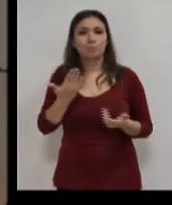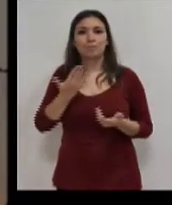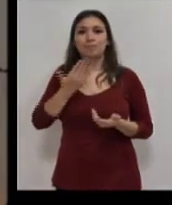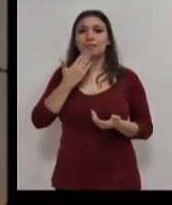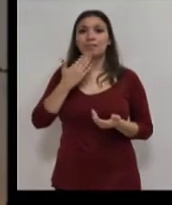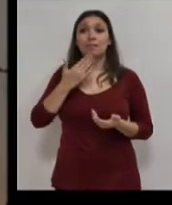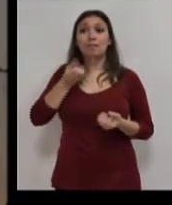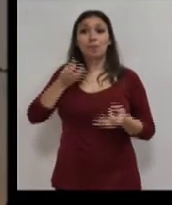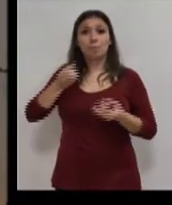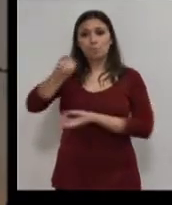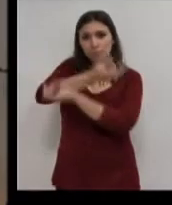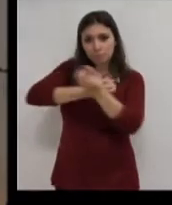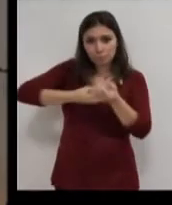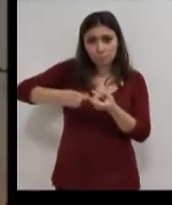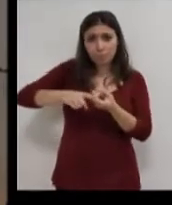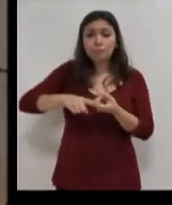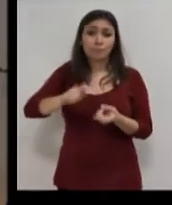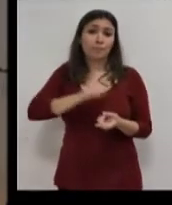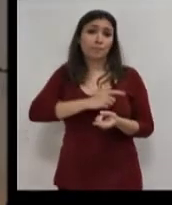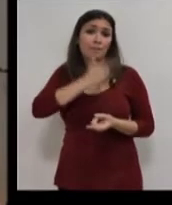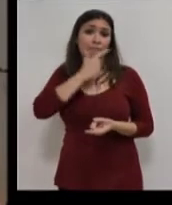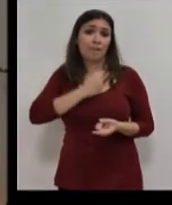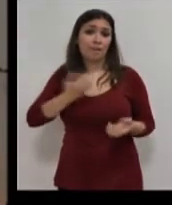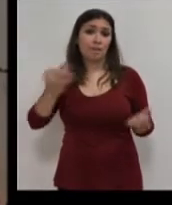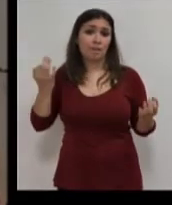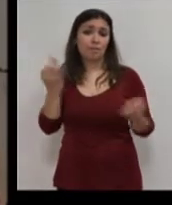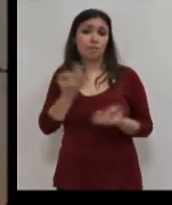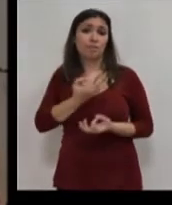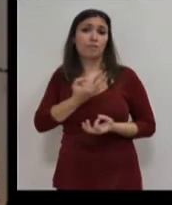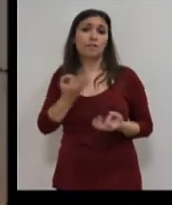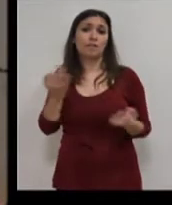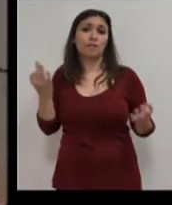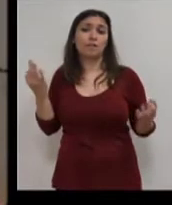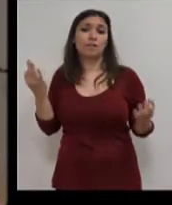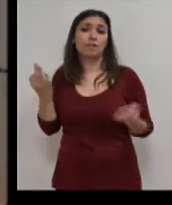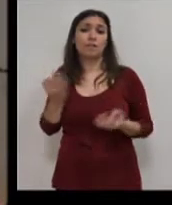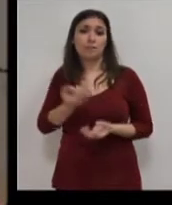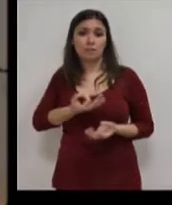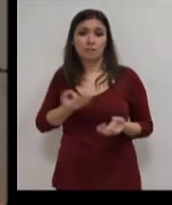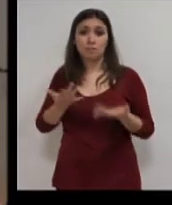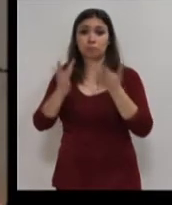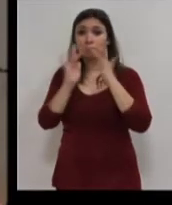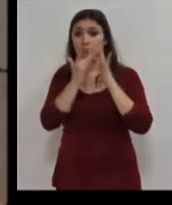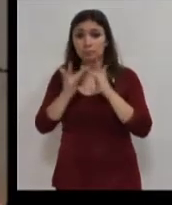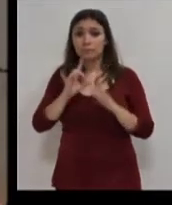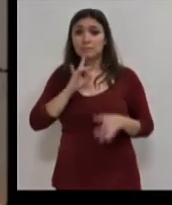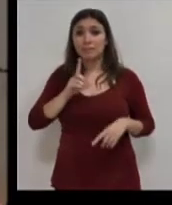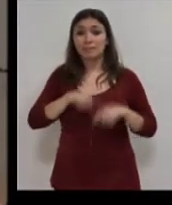fundamentalmente pueden suponer herramientas de intercambio de información, lo cual facilita